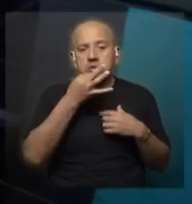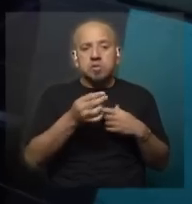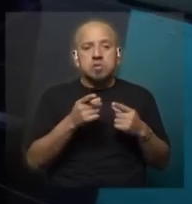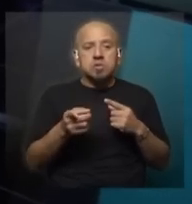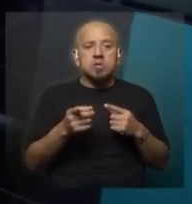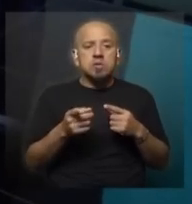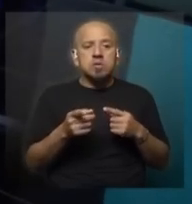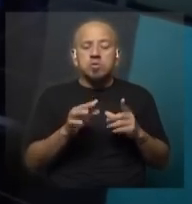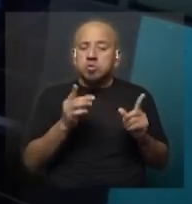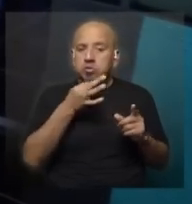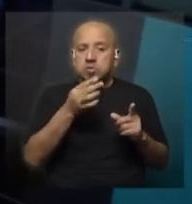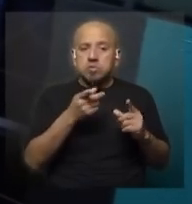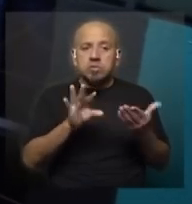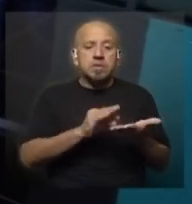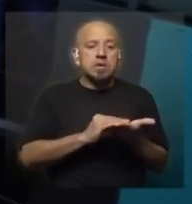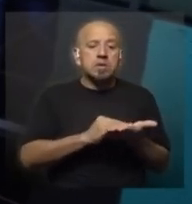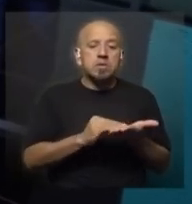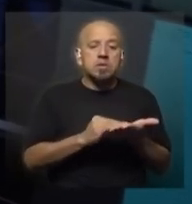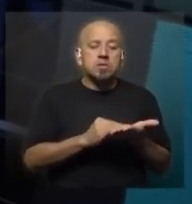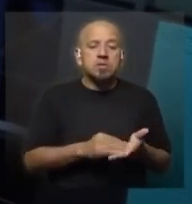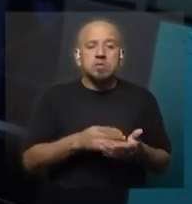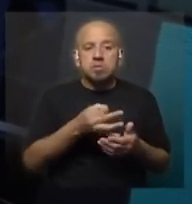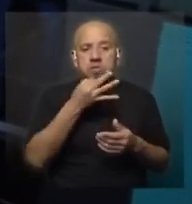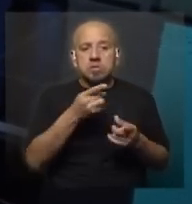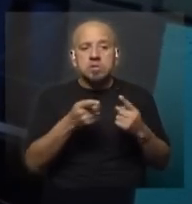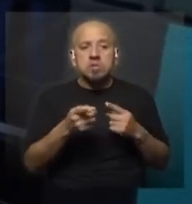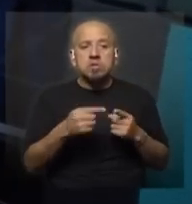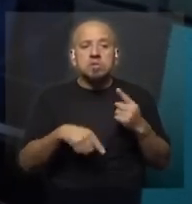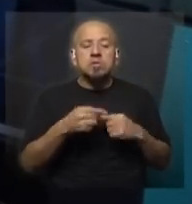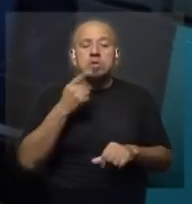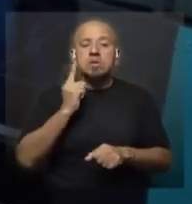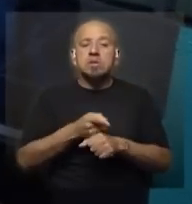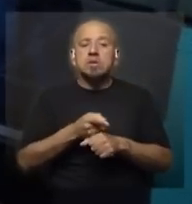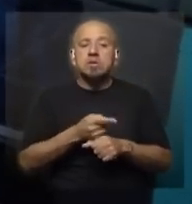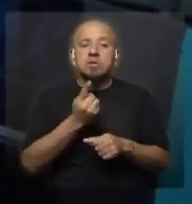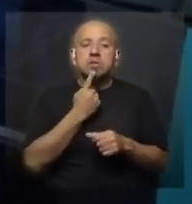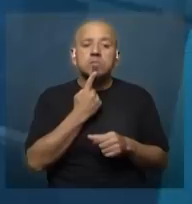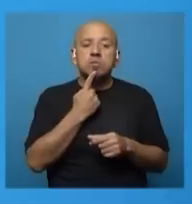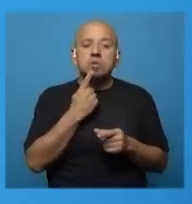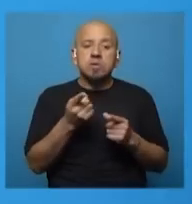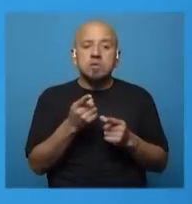habido irregularidades administrativas estamos diciendo que lo que hubo fueron decisiones políticas